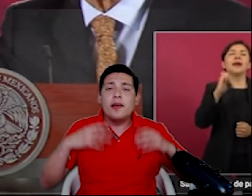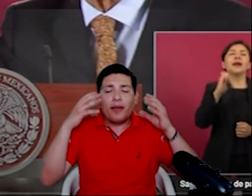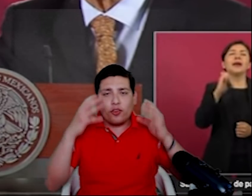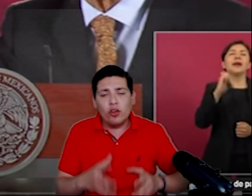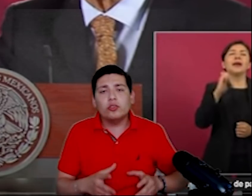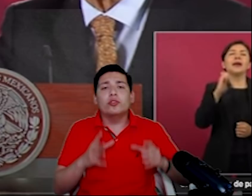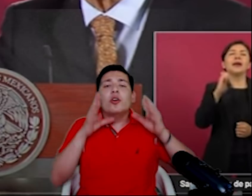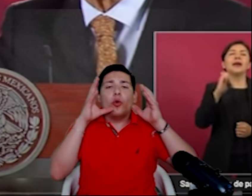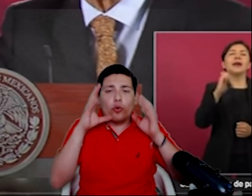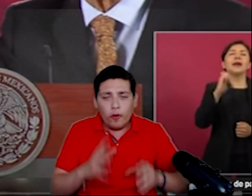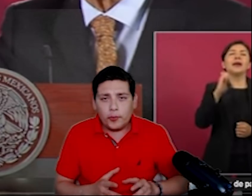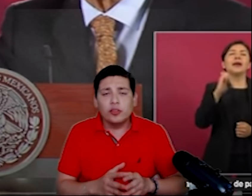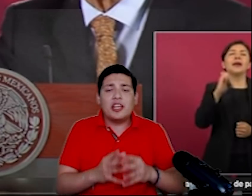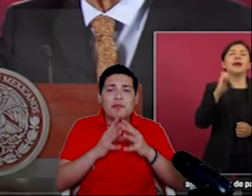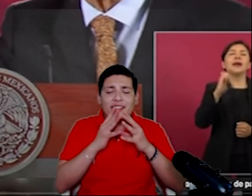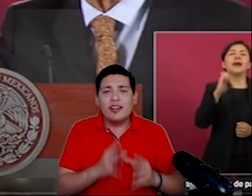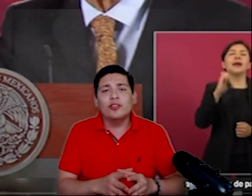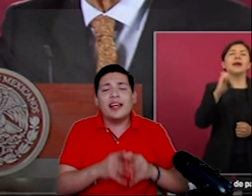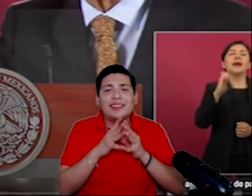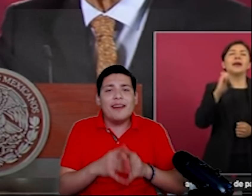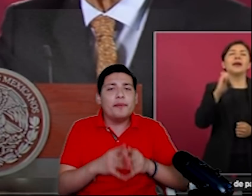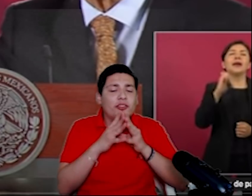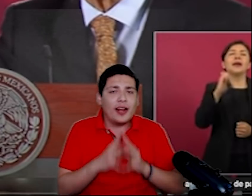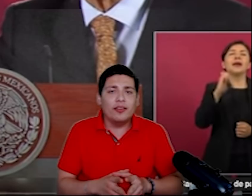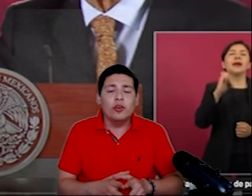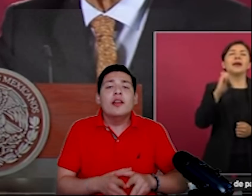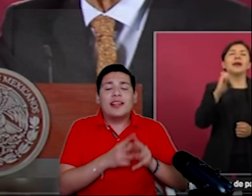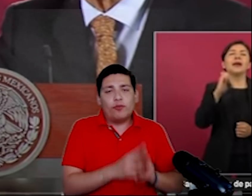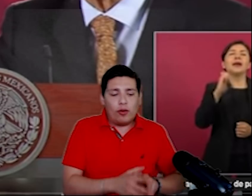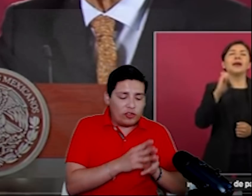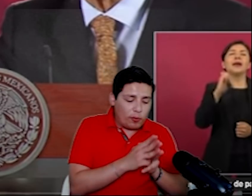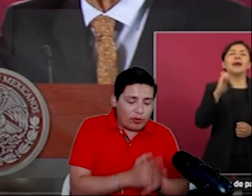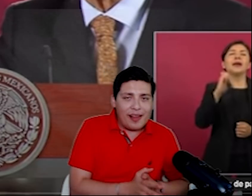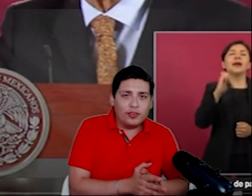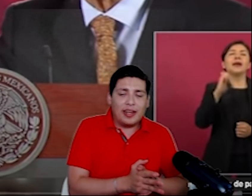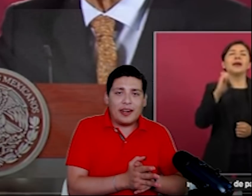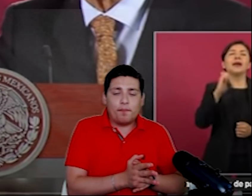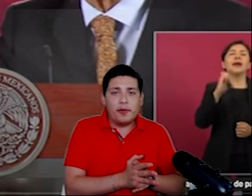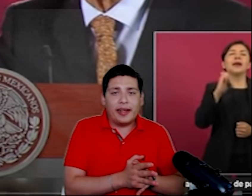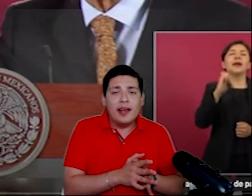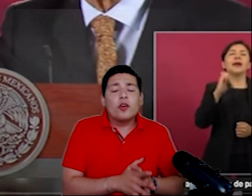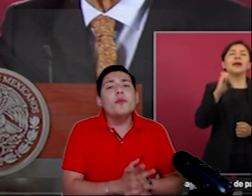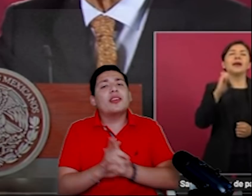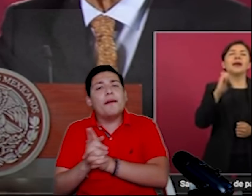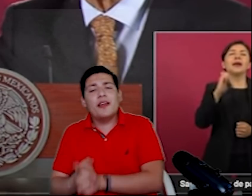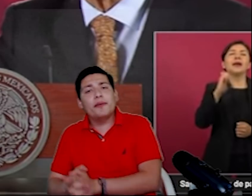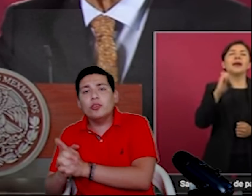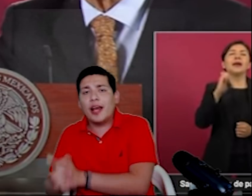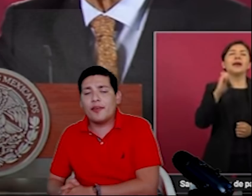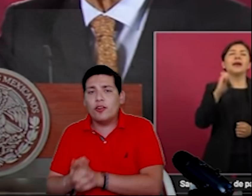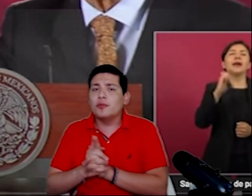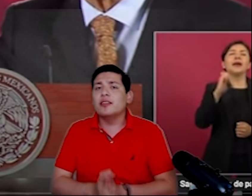intereses mañosos, corruptos y mezquinos están presionando tanto a los diputados de la República, como